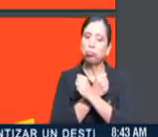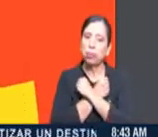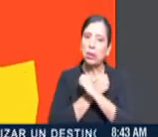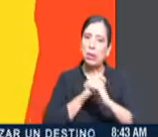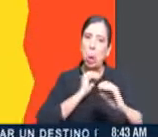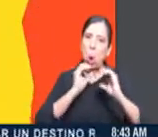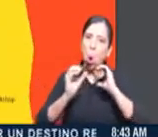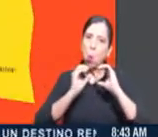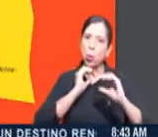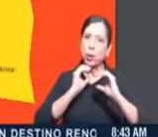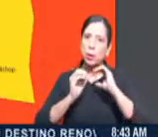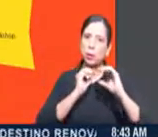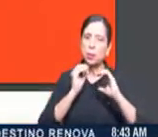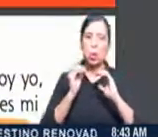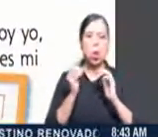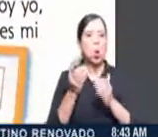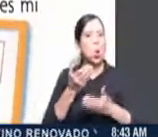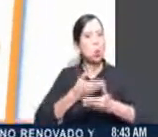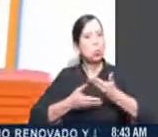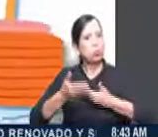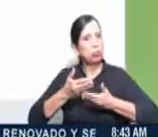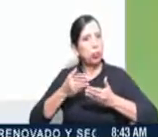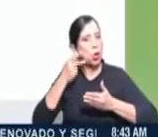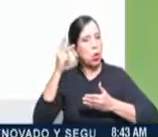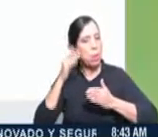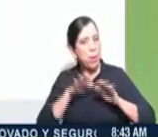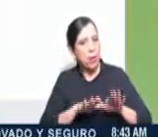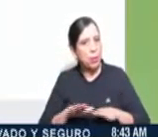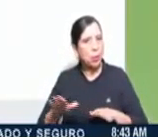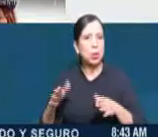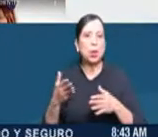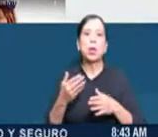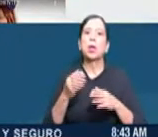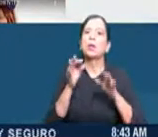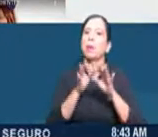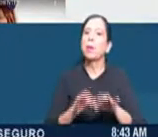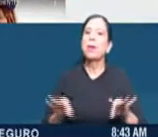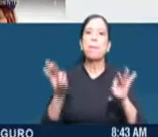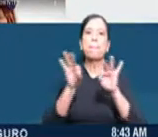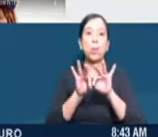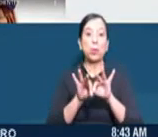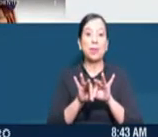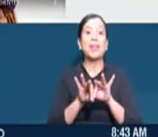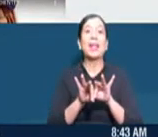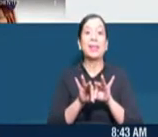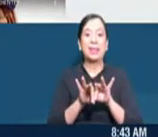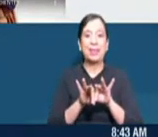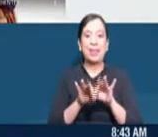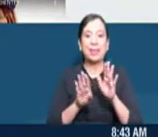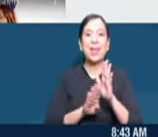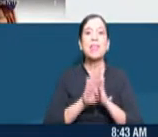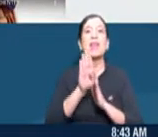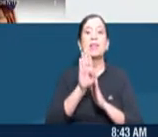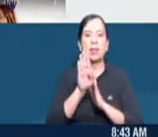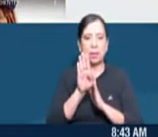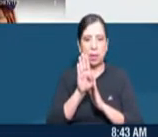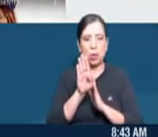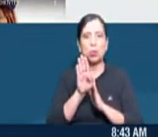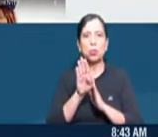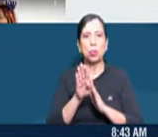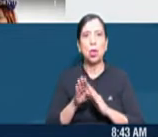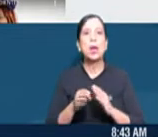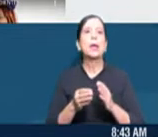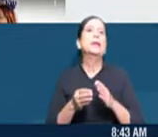interacciones de calidad, que al final son la raíz del desarrollo óptimo de los niños.